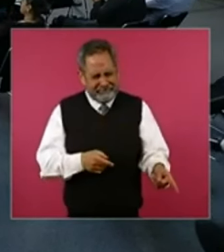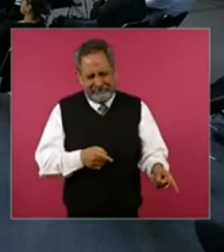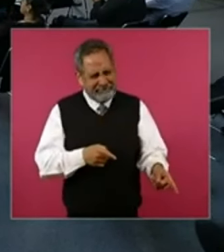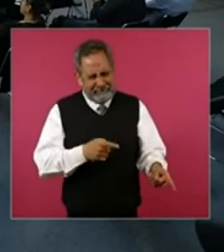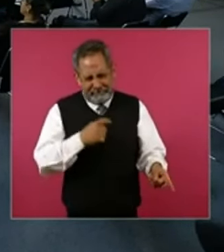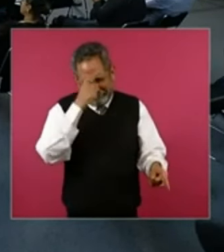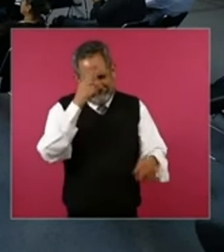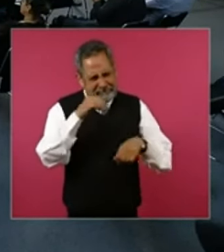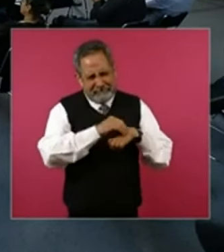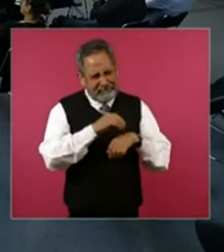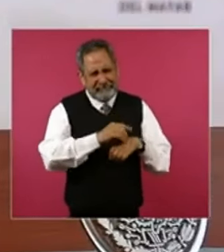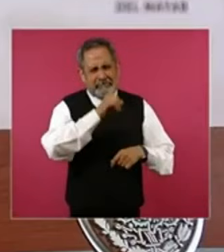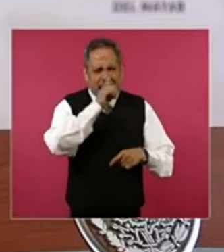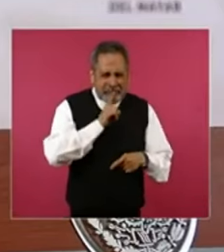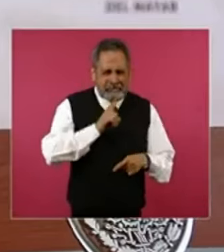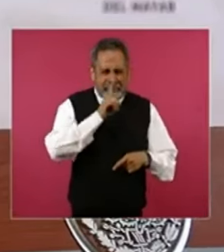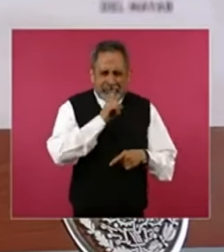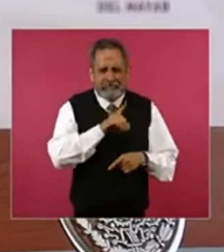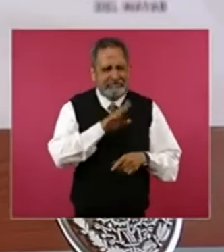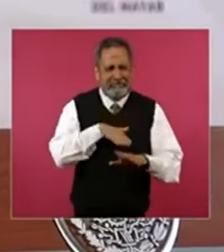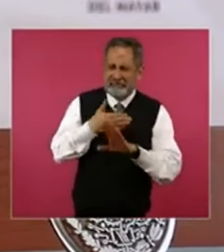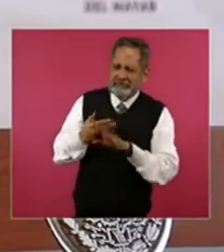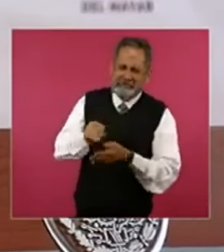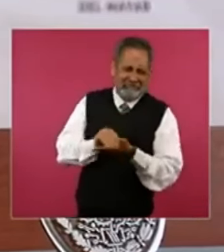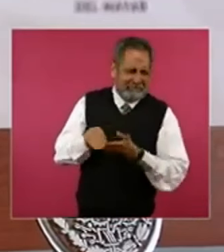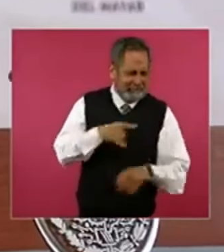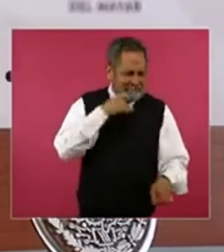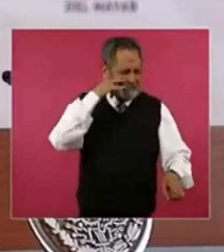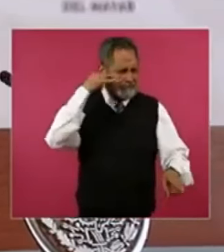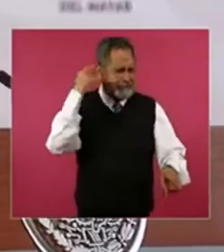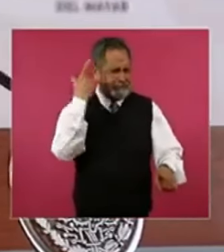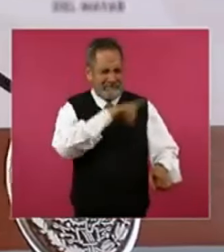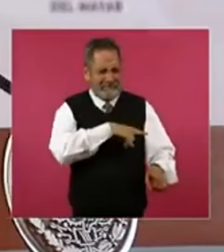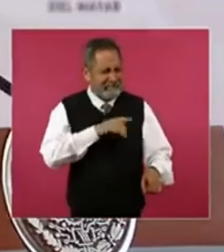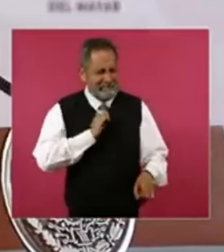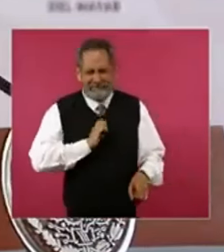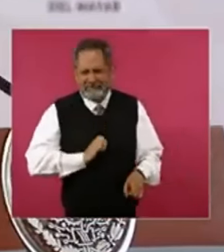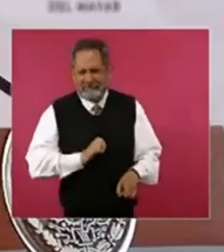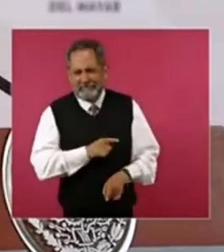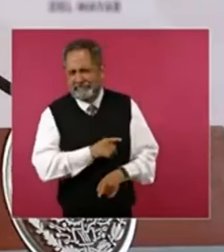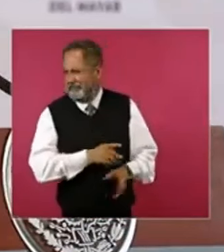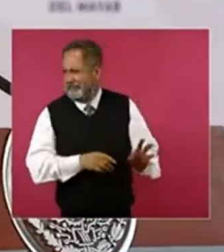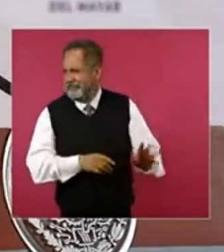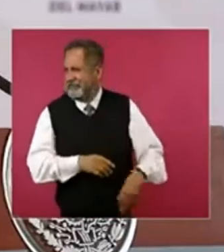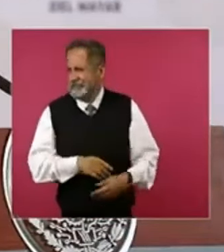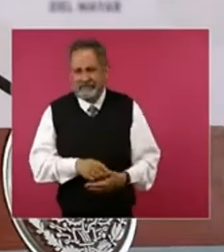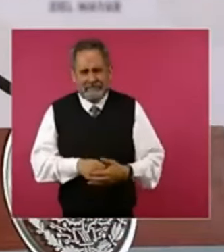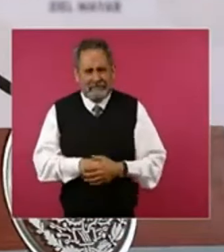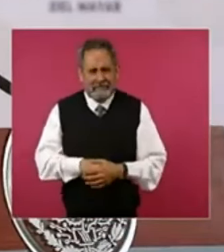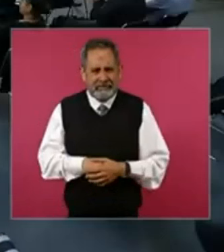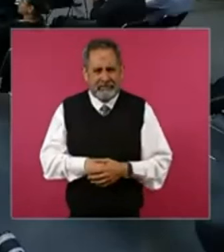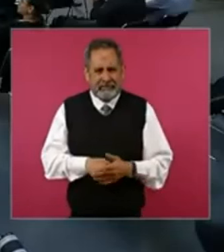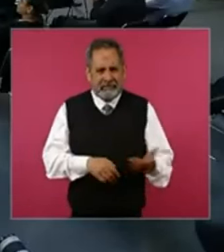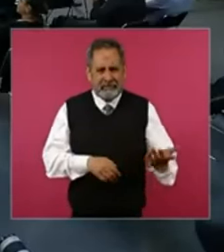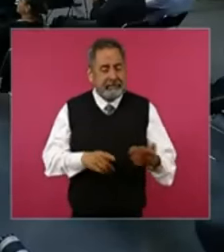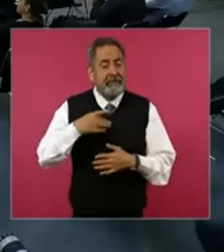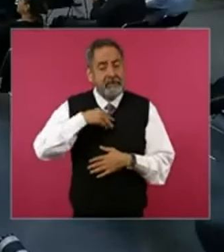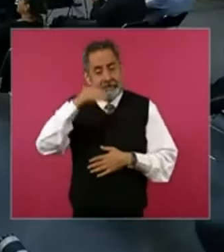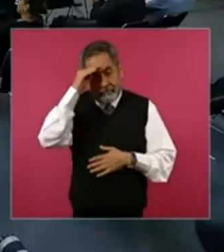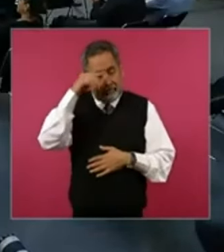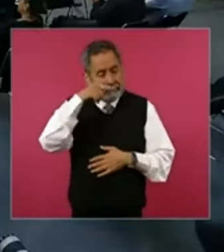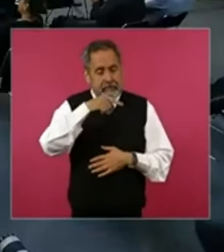además mentira y de mal gusto no de mal gusto qué qué pienso de